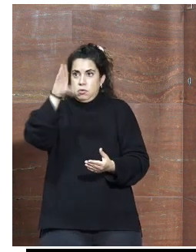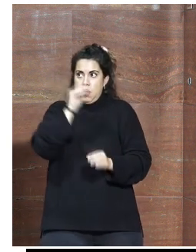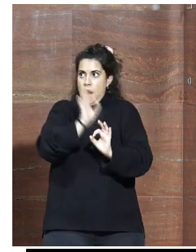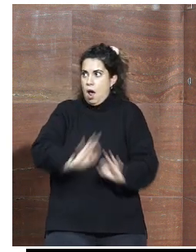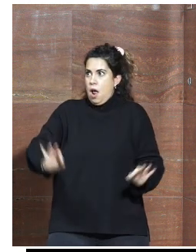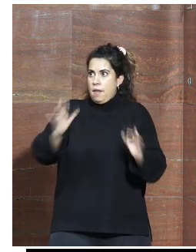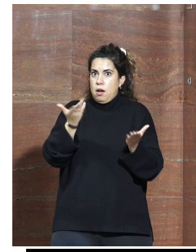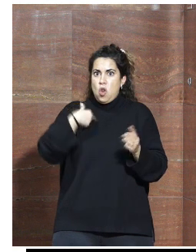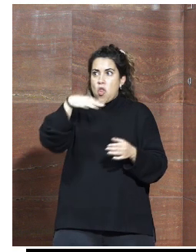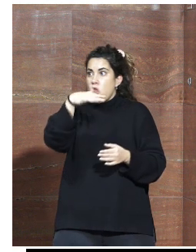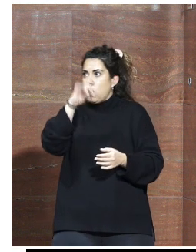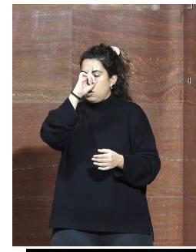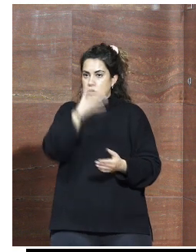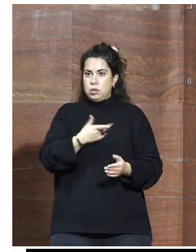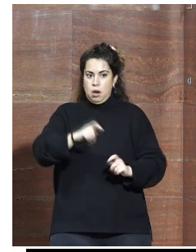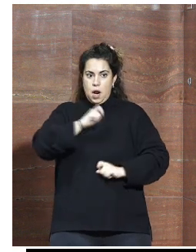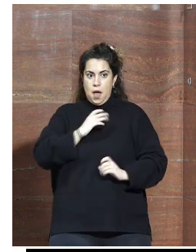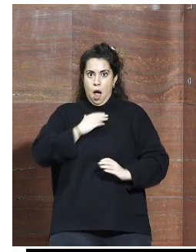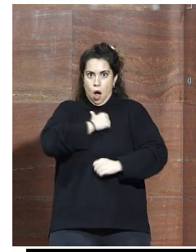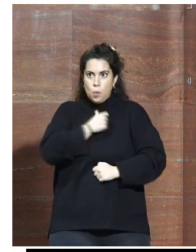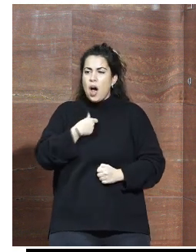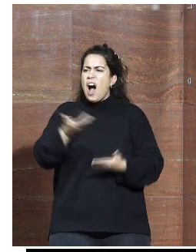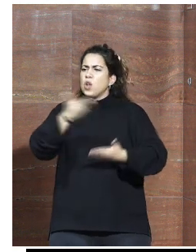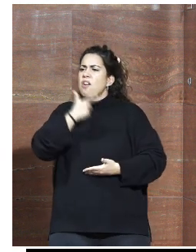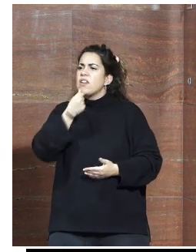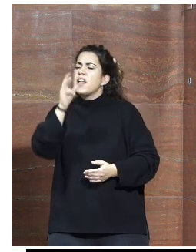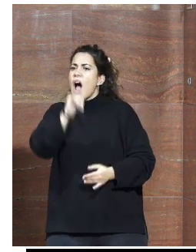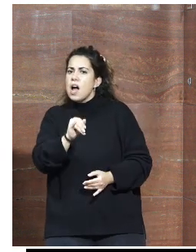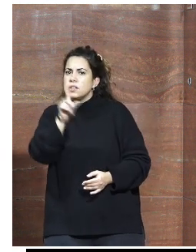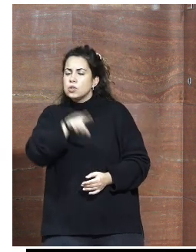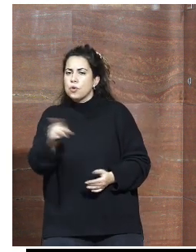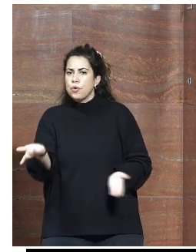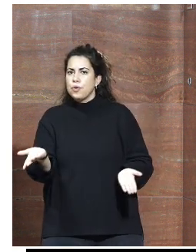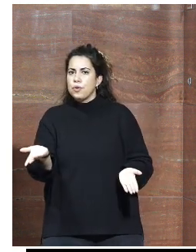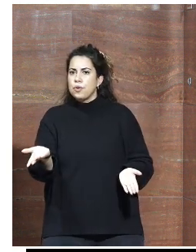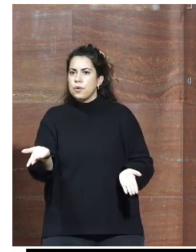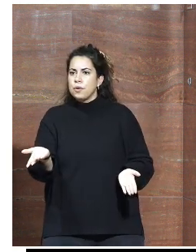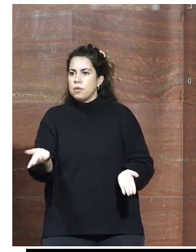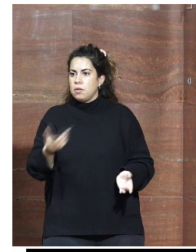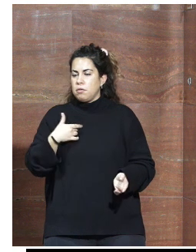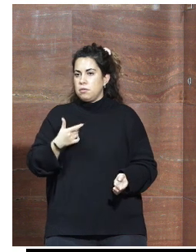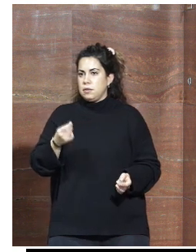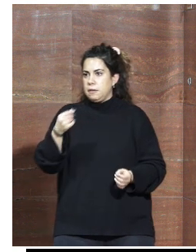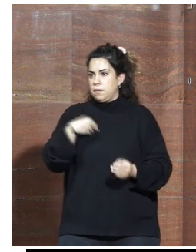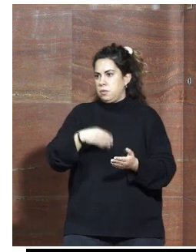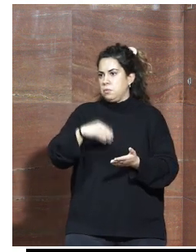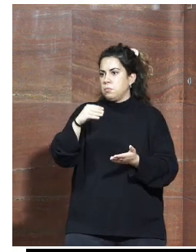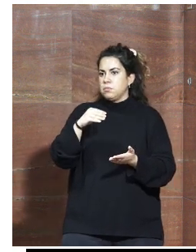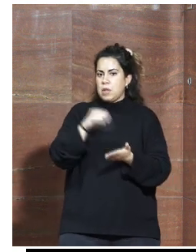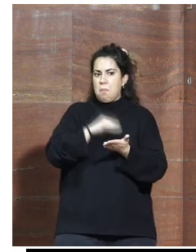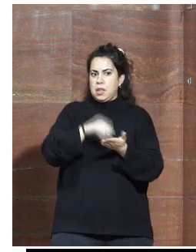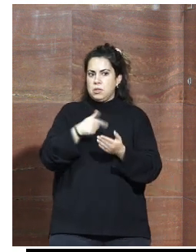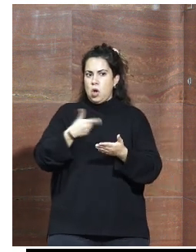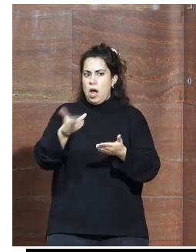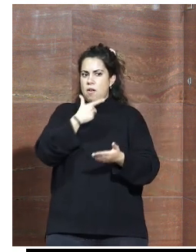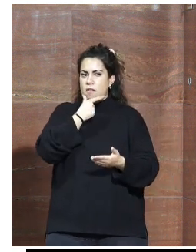sé dónde estoy y me entra pánico, ¿no? ¿Hay ayuda fácil? ¿Hay ayuda fácil? ¿Cuántas veces falta esa ayuda fácil, no?